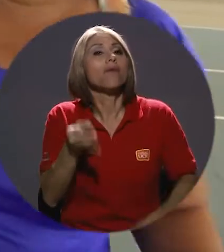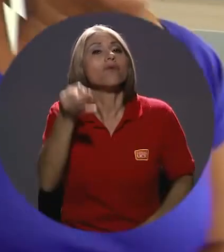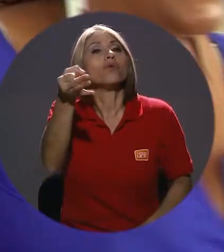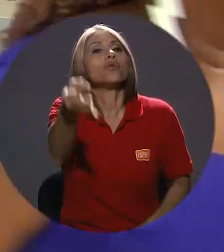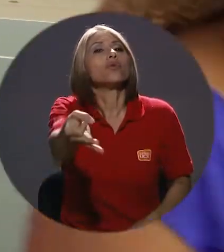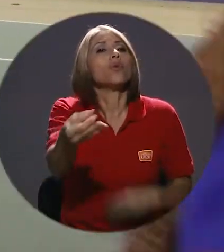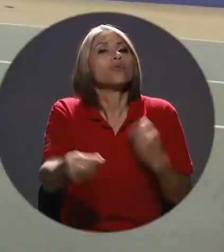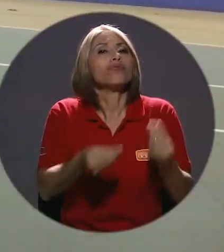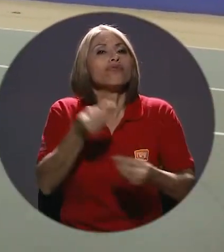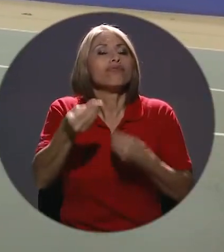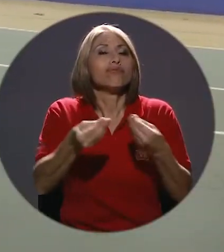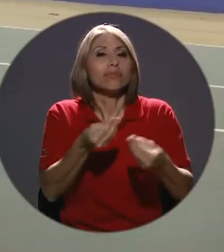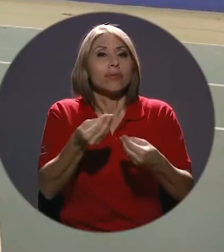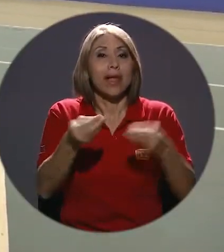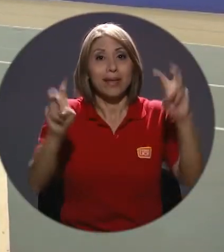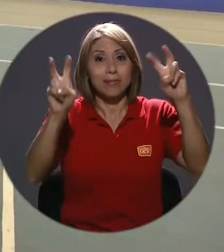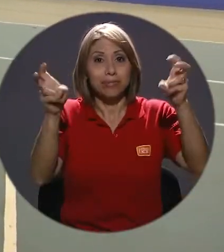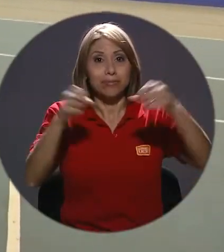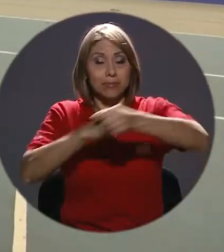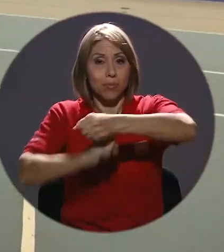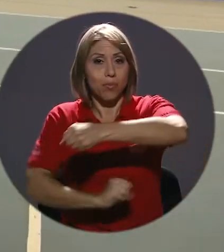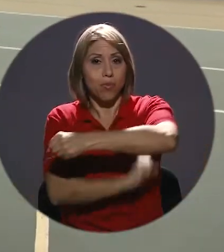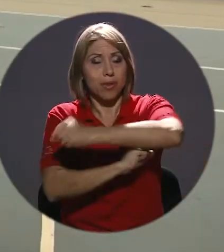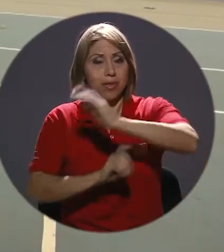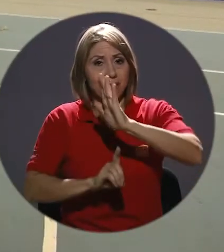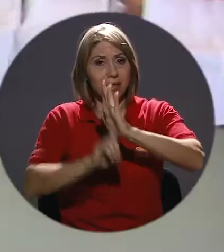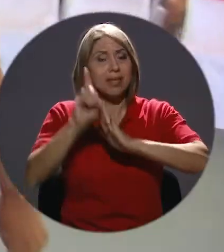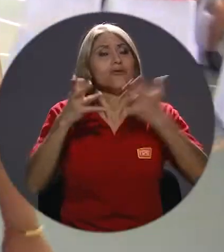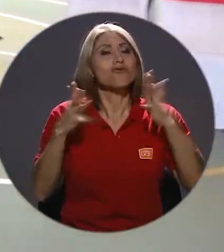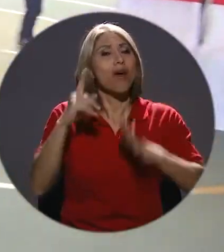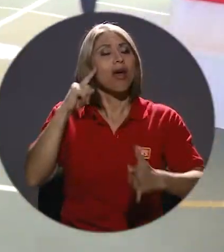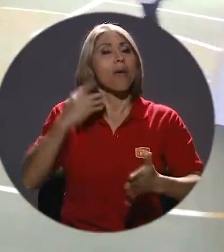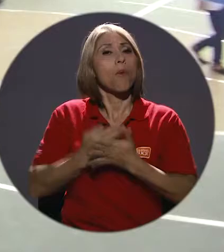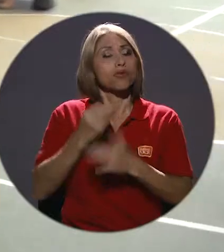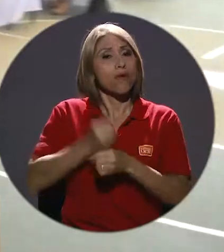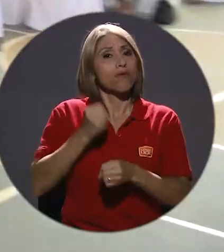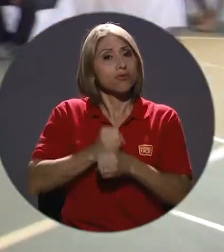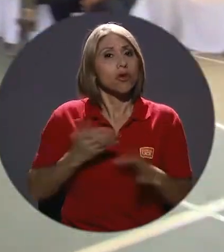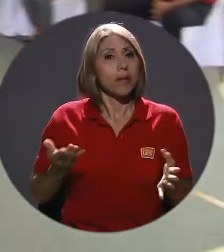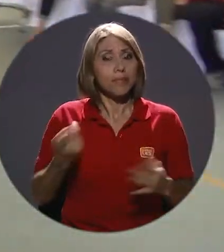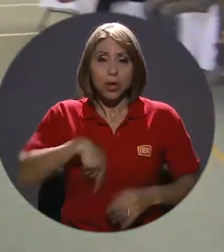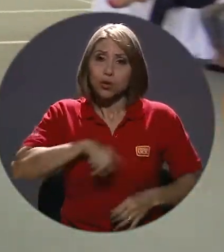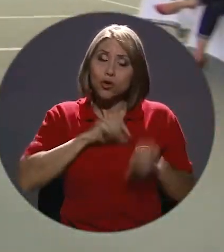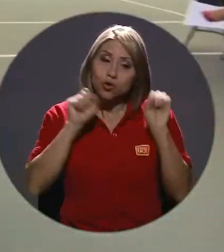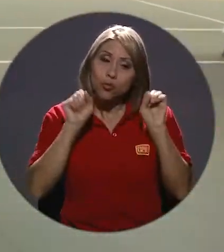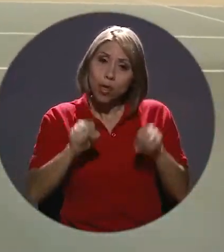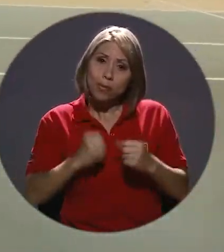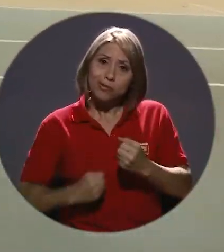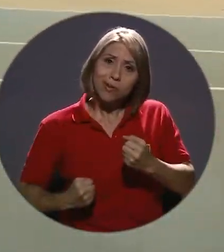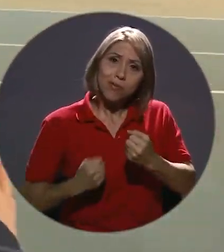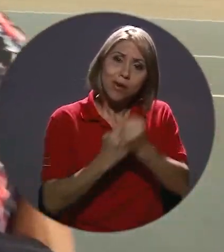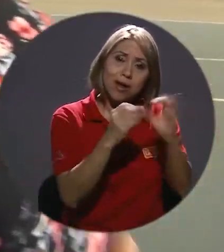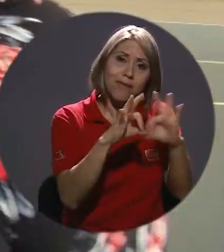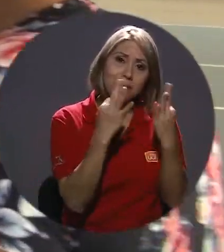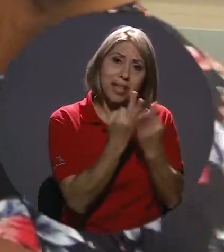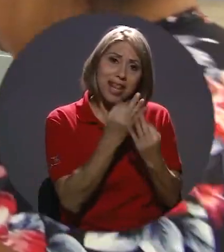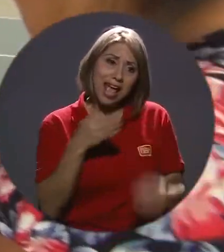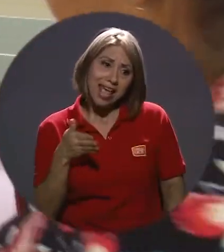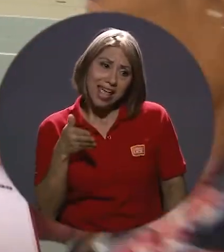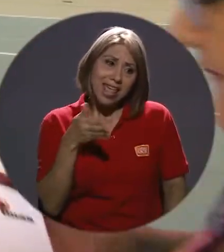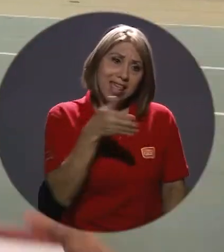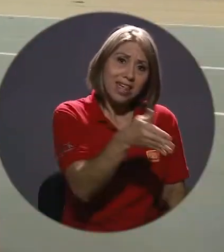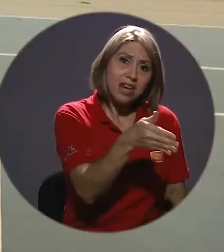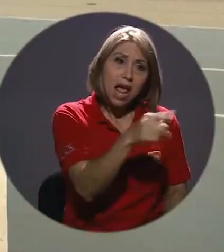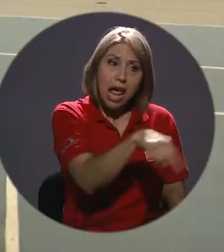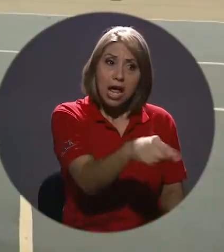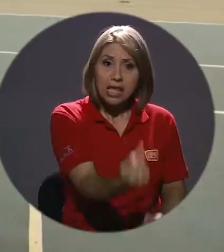va a hacer a futuro, porque Puente al Desarrollo ya ha demostrado que funciona, que le podemos llegar a las familias y no necesariamente que